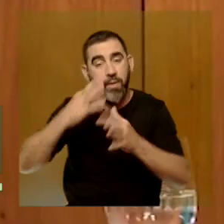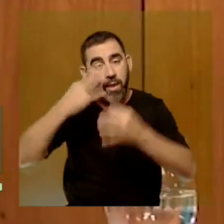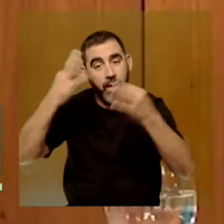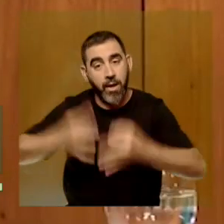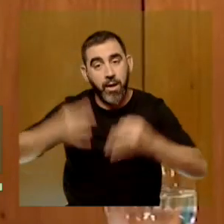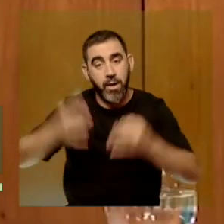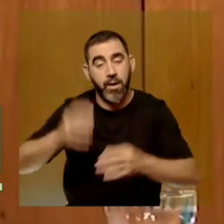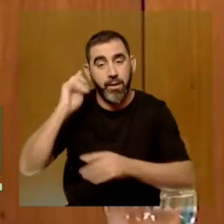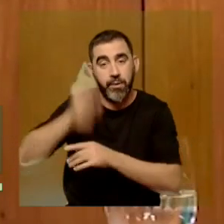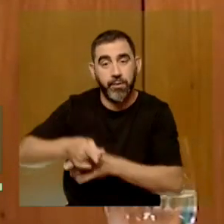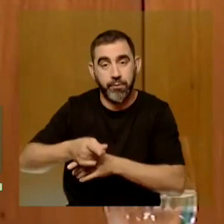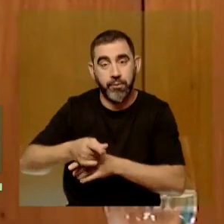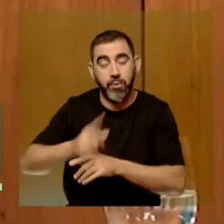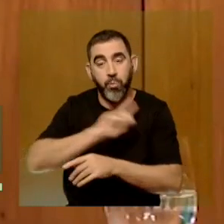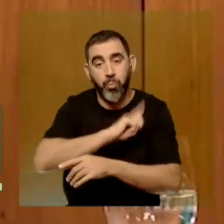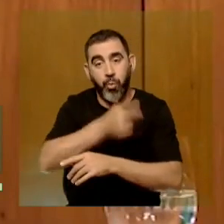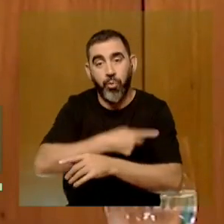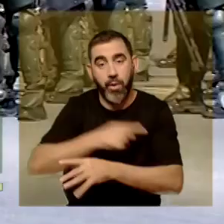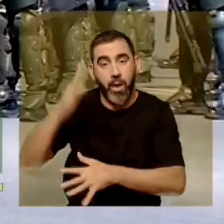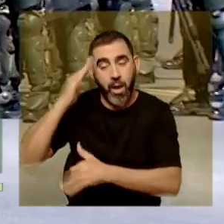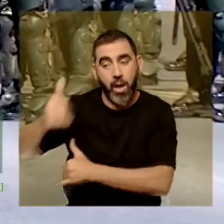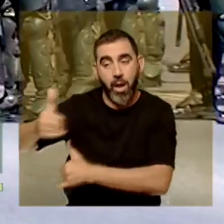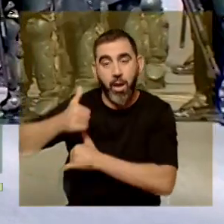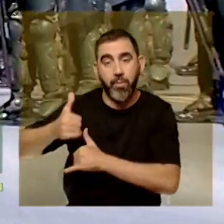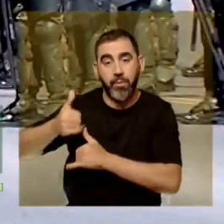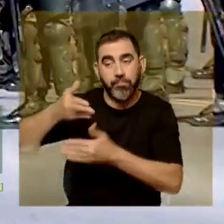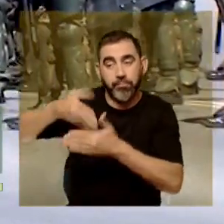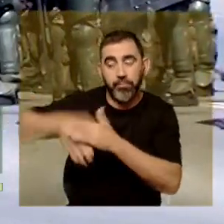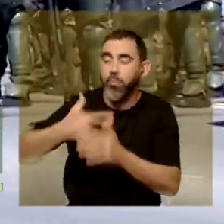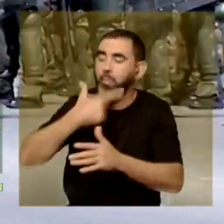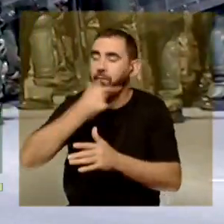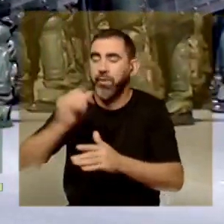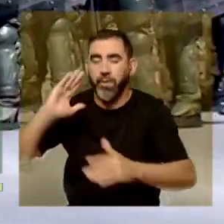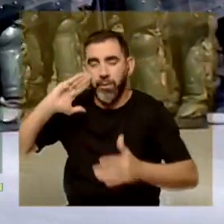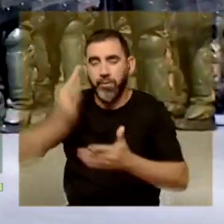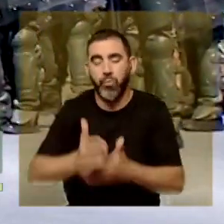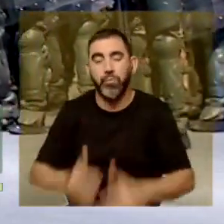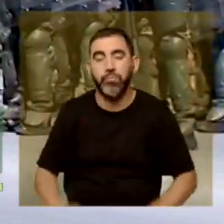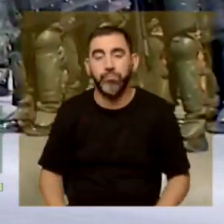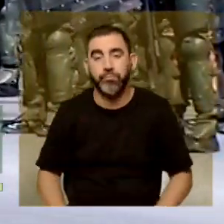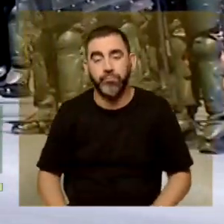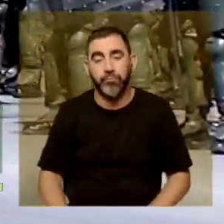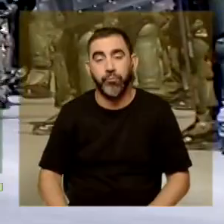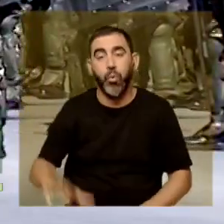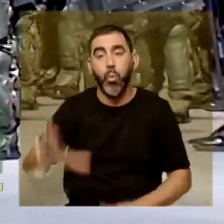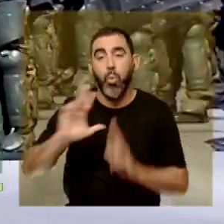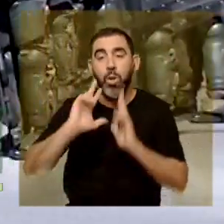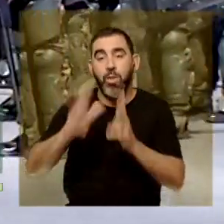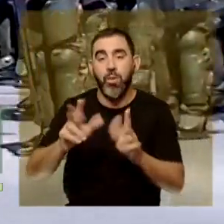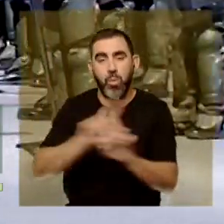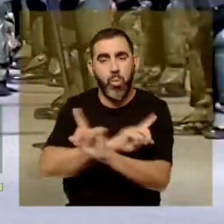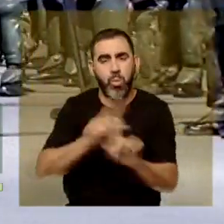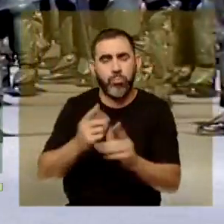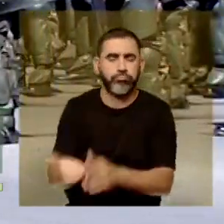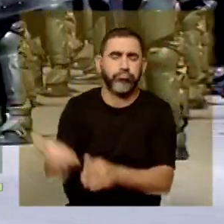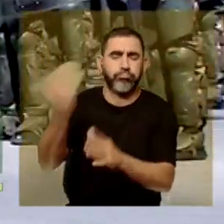y orden que otorgaba el poder a las Fuerzas Armadas para allanar el camino a un golpe definitivo. Lula afirmó que no se volvió a los